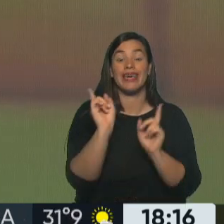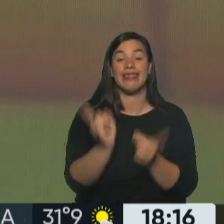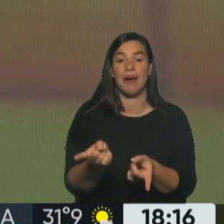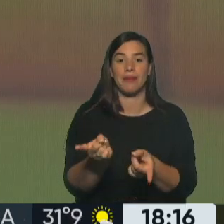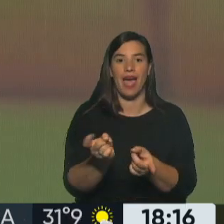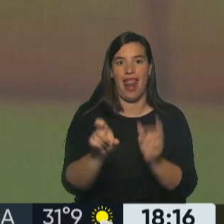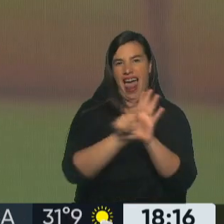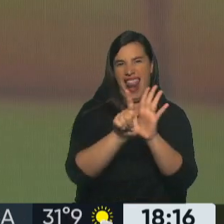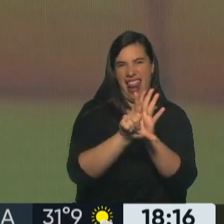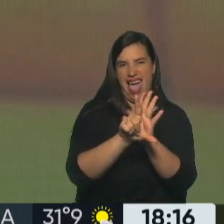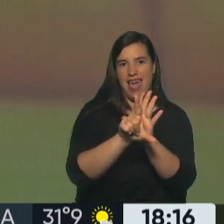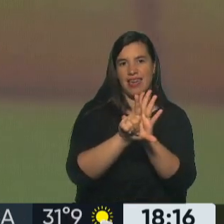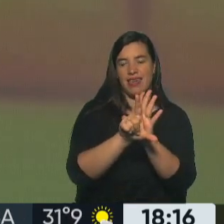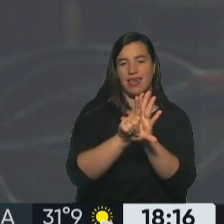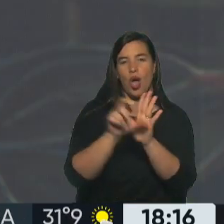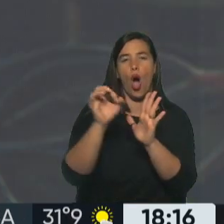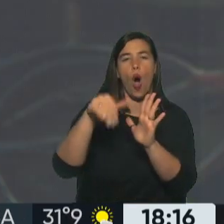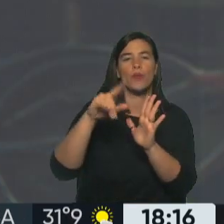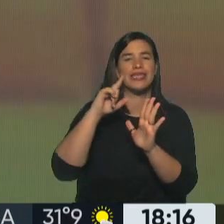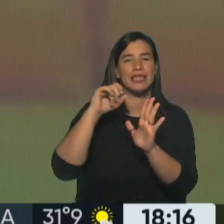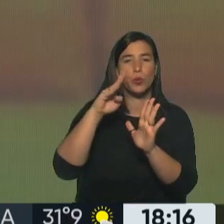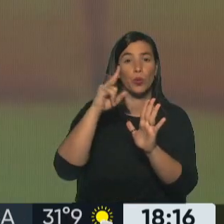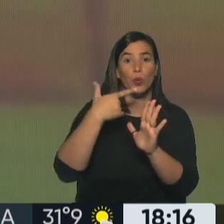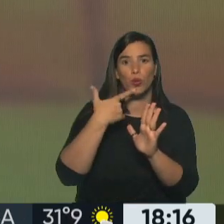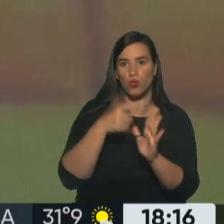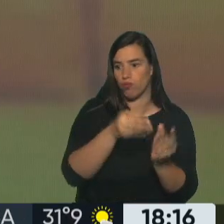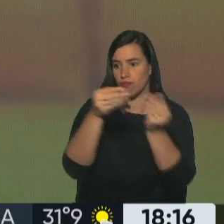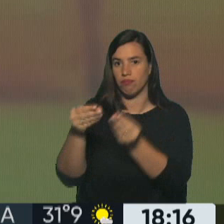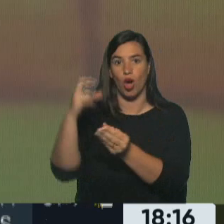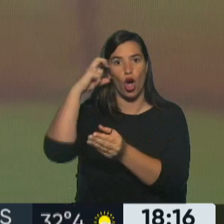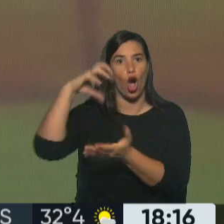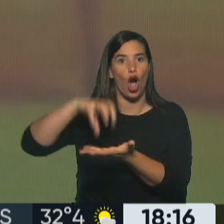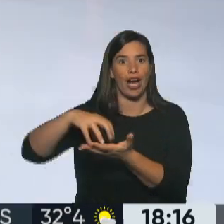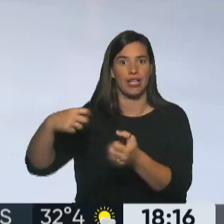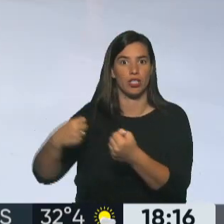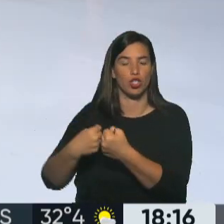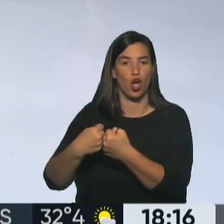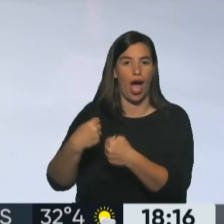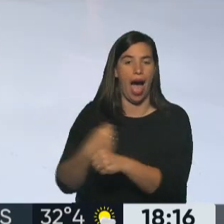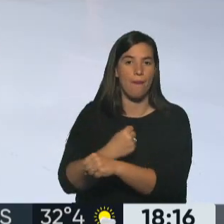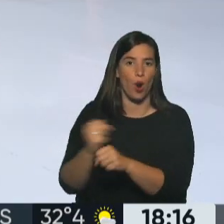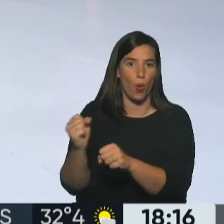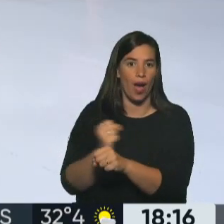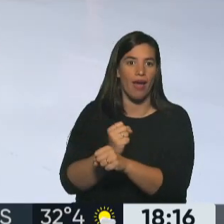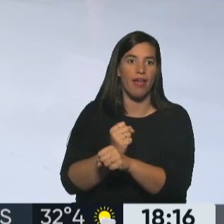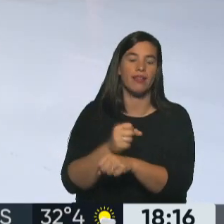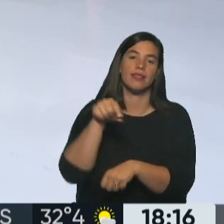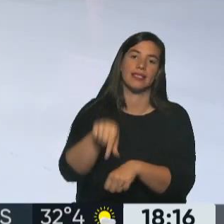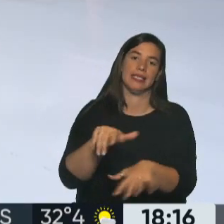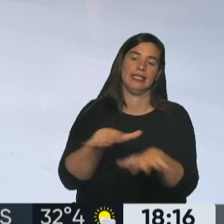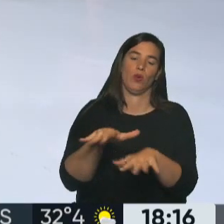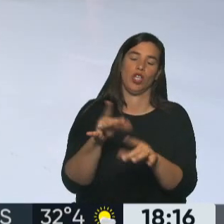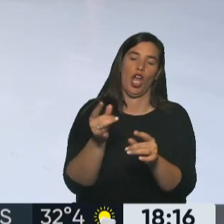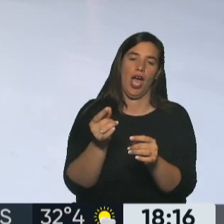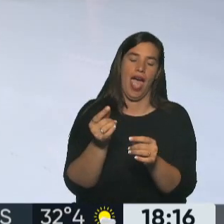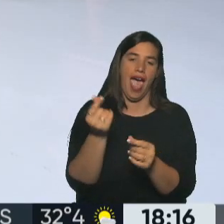la ley ómnibus que envió el Congreso, obviamente se cumplirían a costa de un sacrificio enorme de la economía argentina.